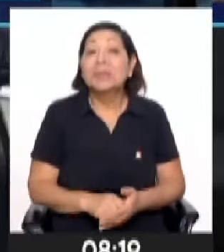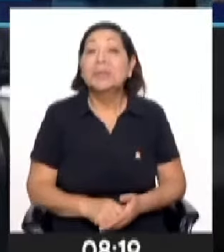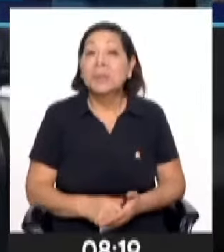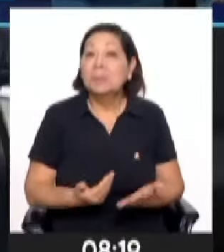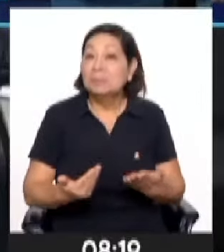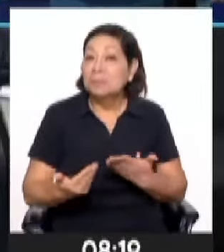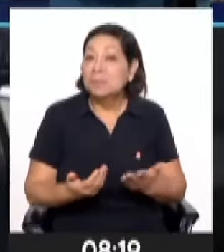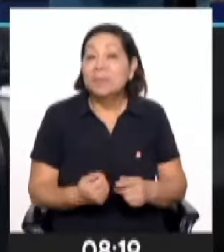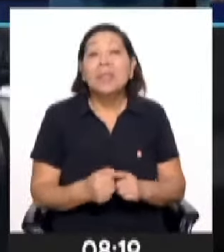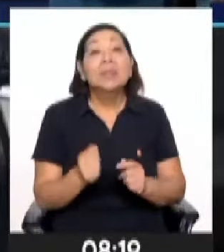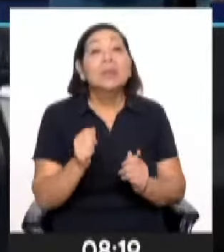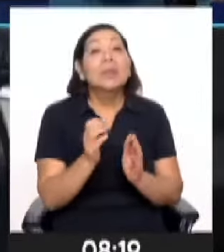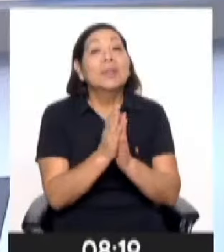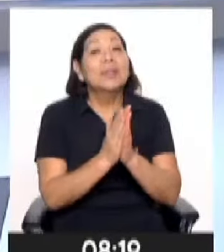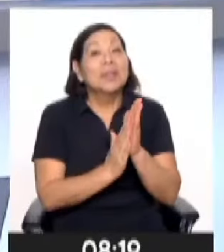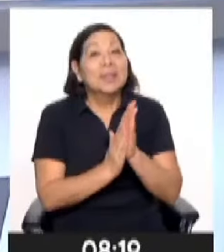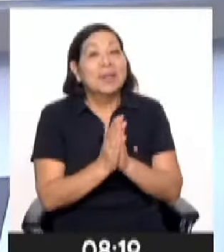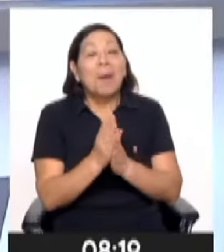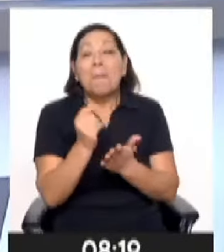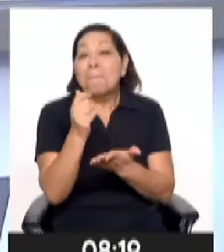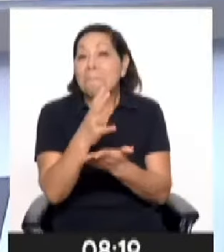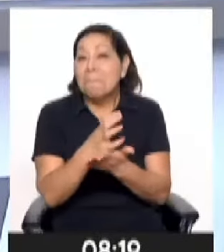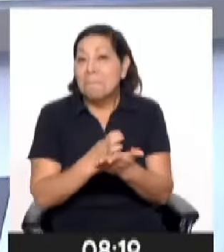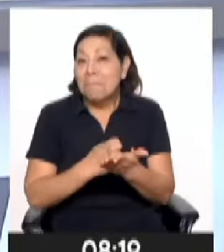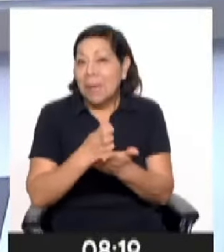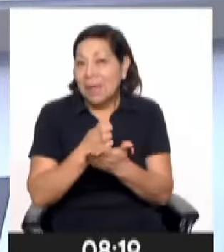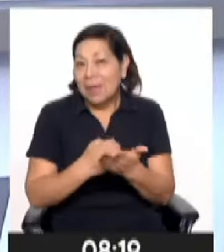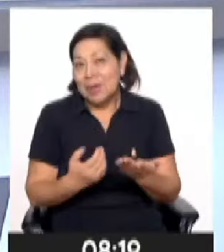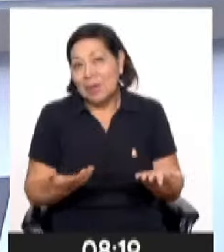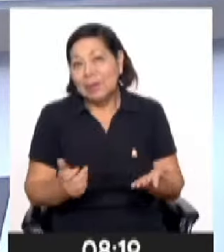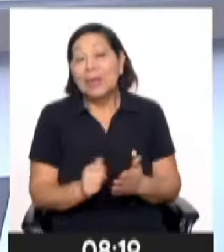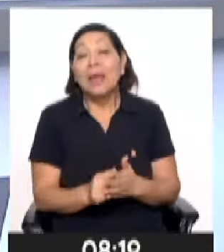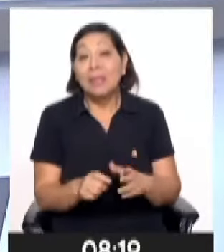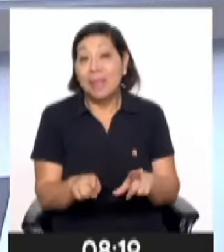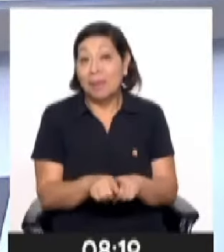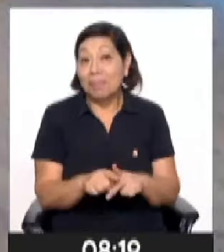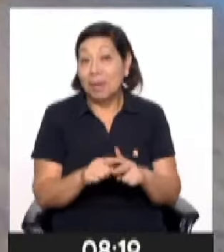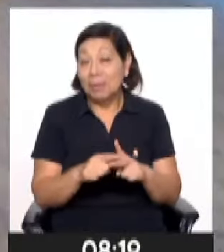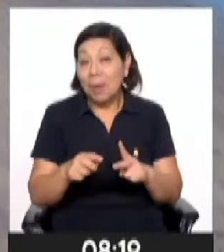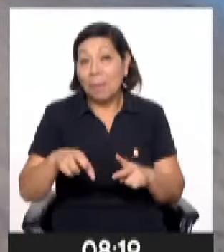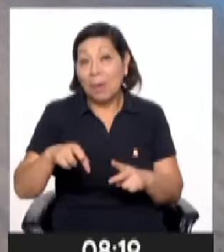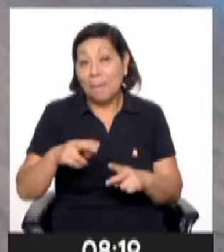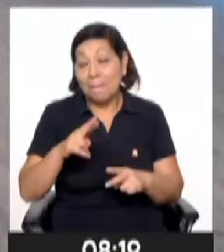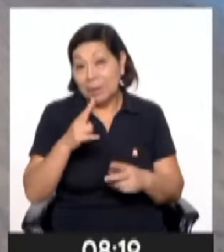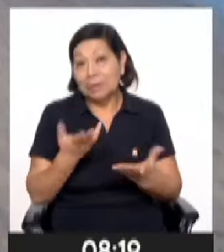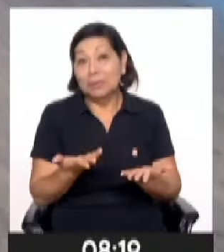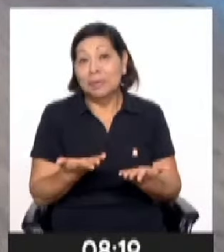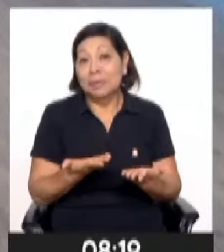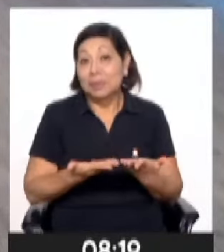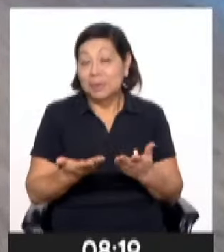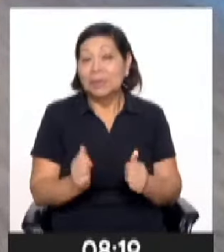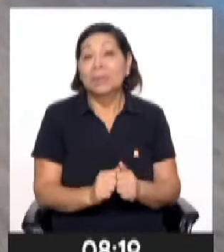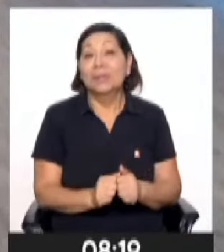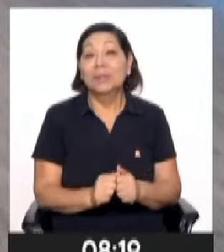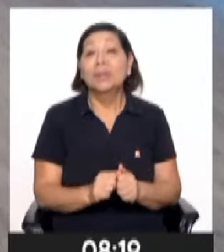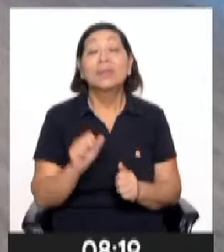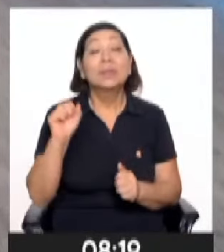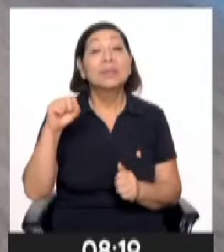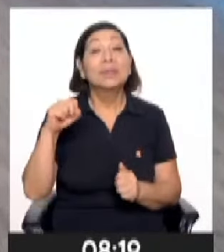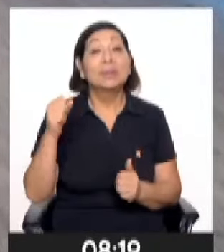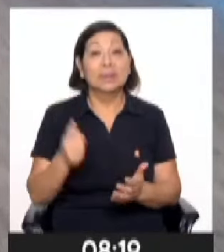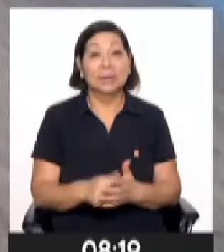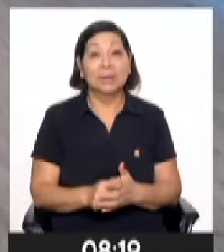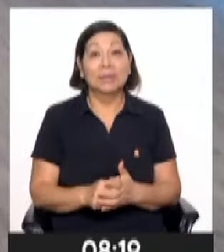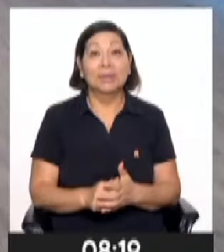excelente alternativa es aprovechar estos descuentos, estas promociones que también salen. PromPerú está haciendo una campaña también.